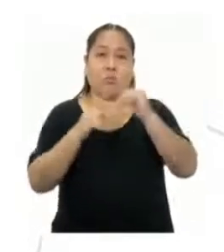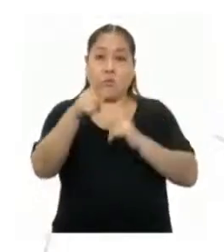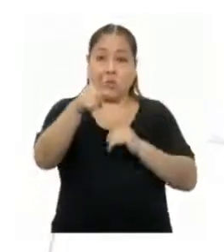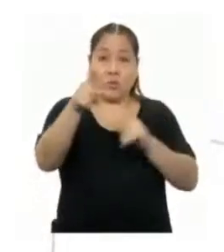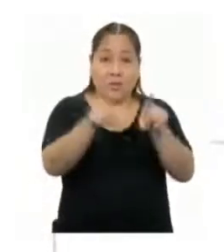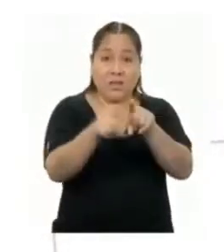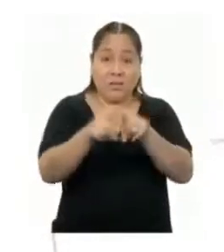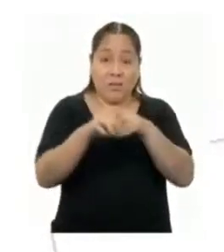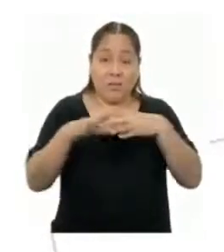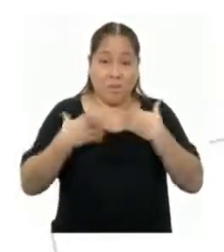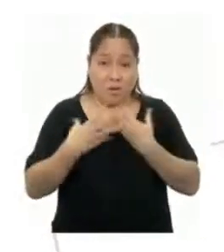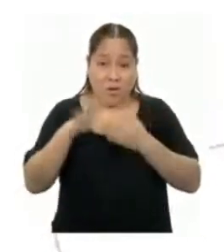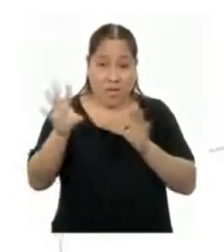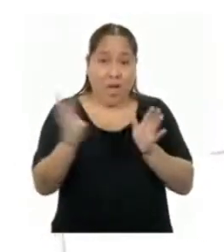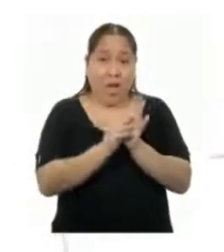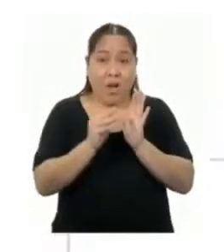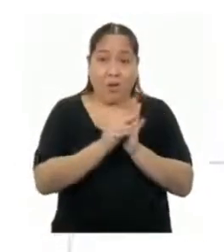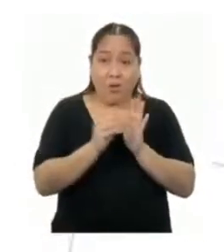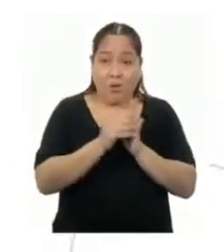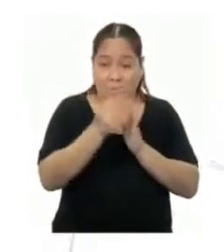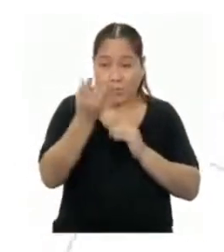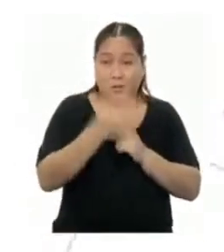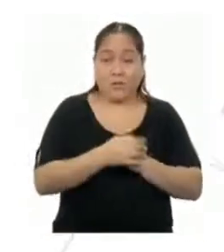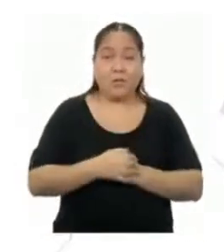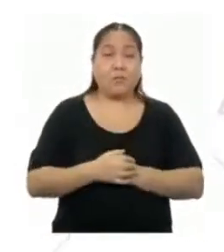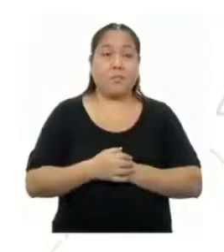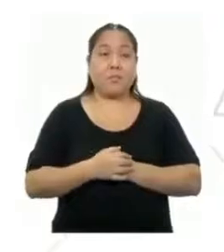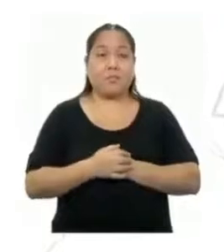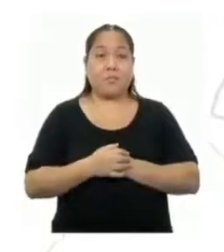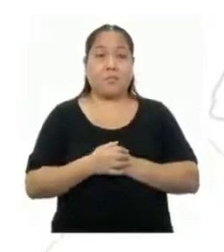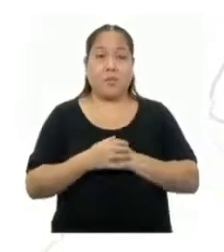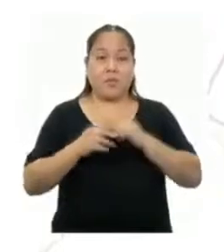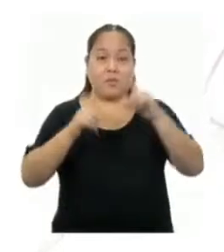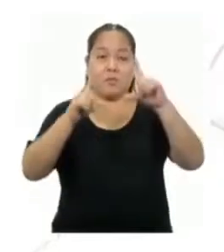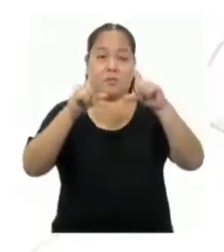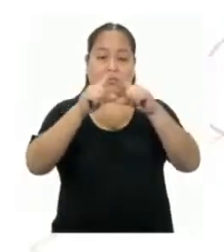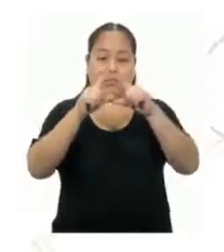ustedes también pueden acompañarme y dibujar conmigo. Luego uno las